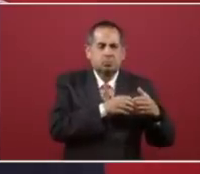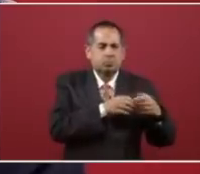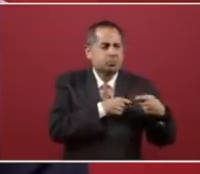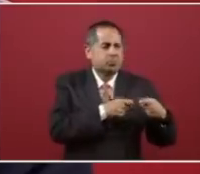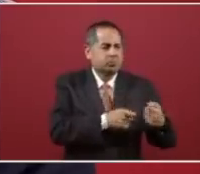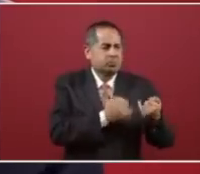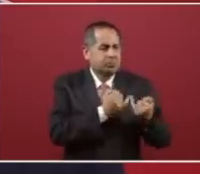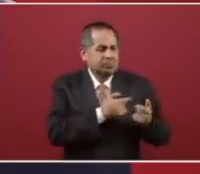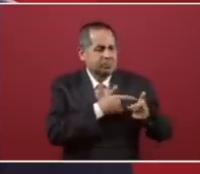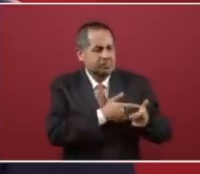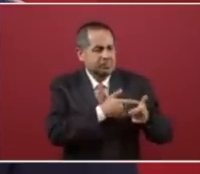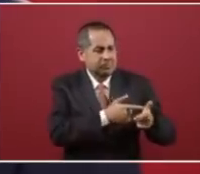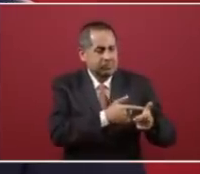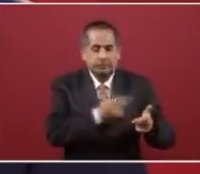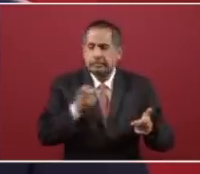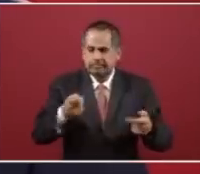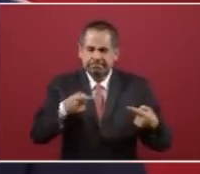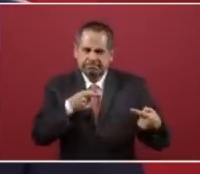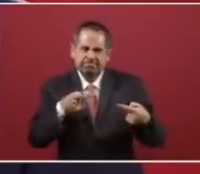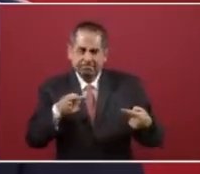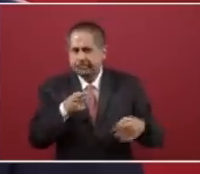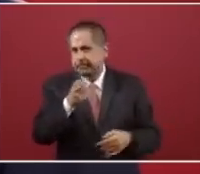porque es así es interesante